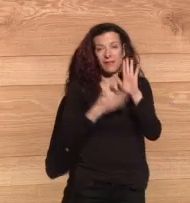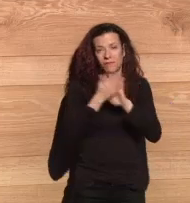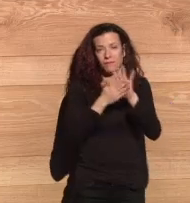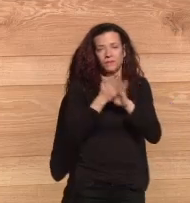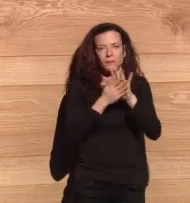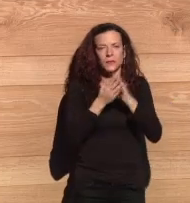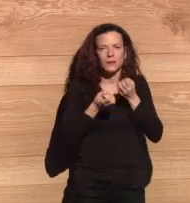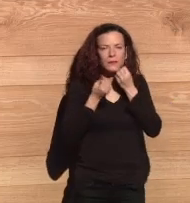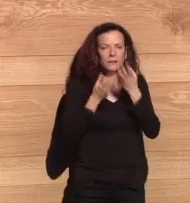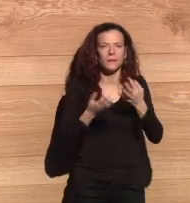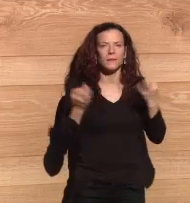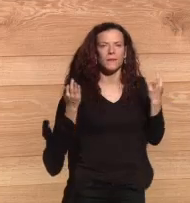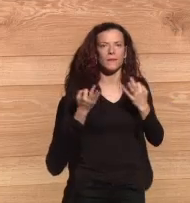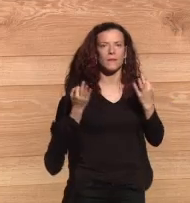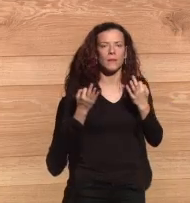comentaba antes de